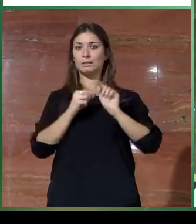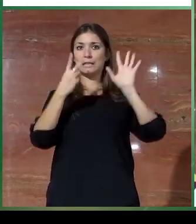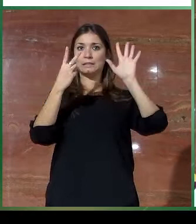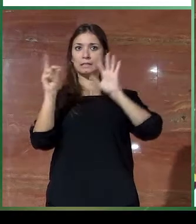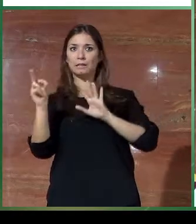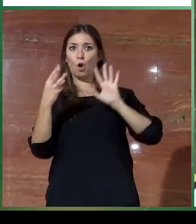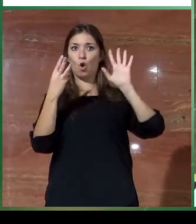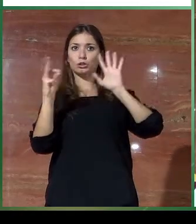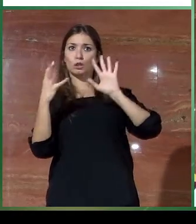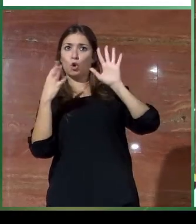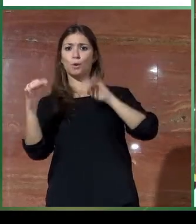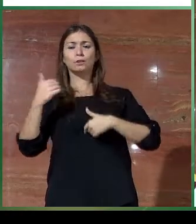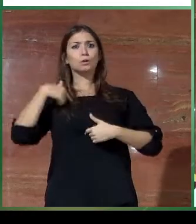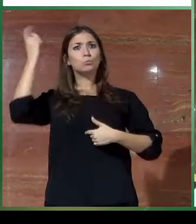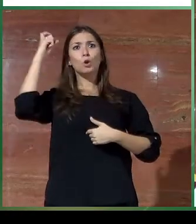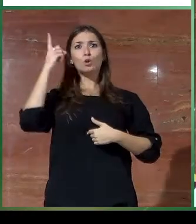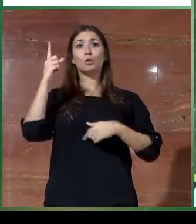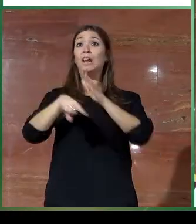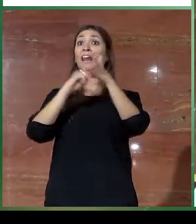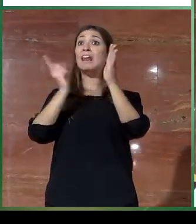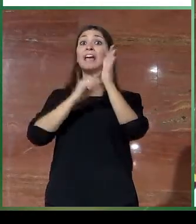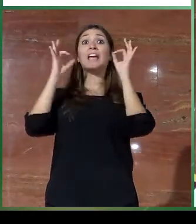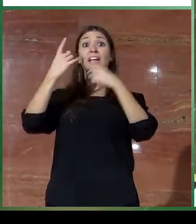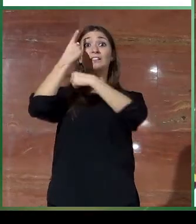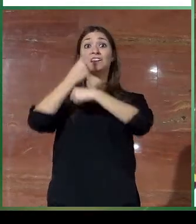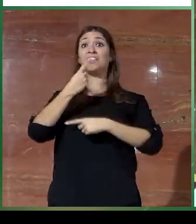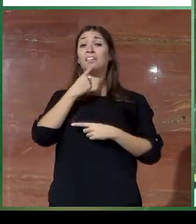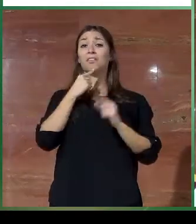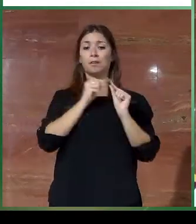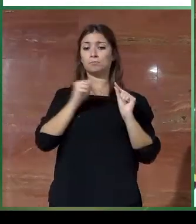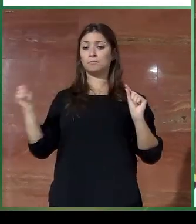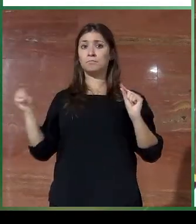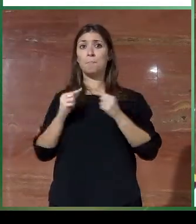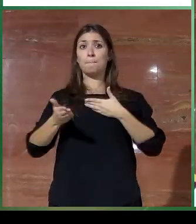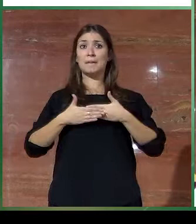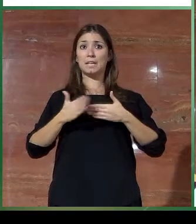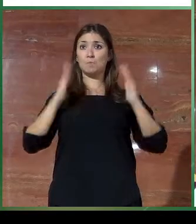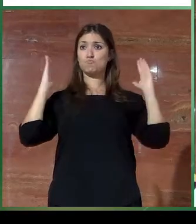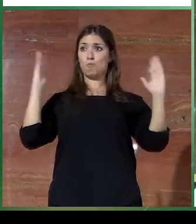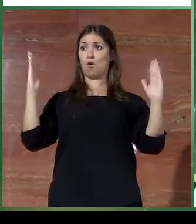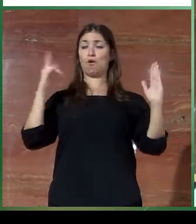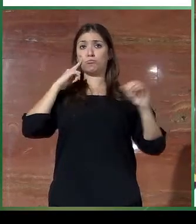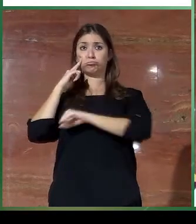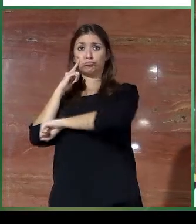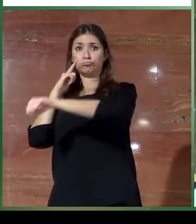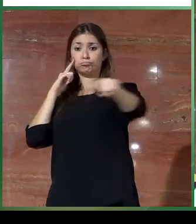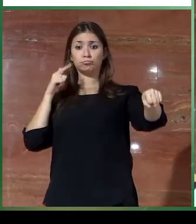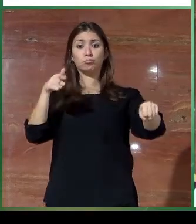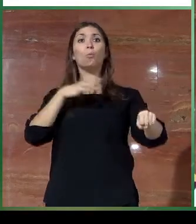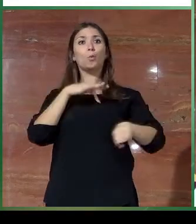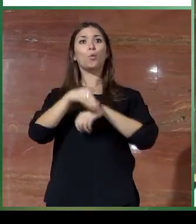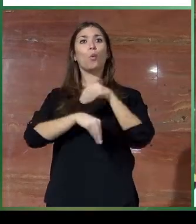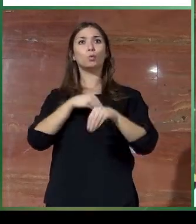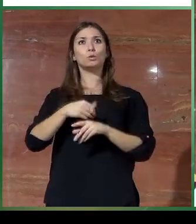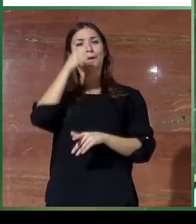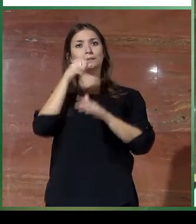o es de 90. Es decir, que cuando estuviera legislado de que una puerta tiene que tener una determinada anchura para que realmente pueda ser como mucho